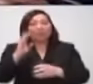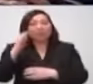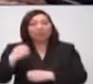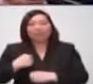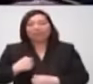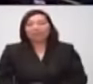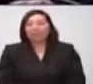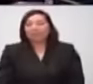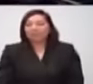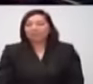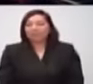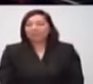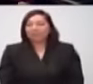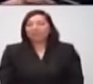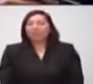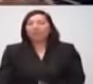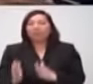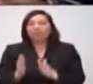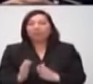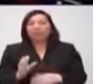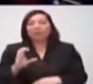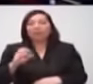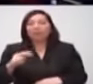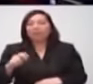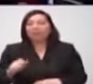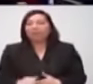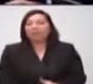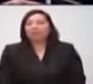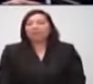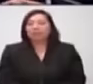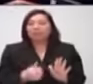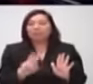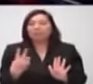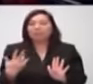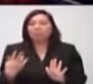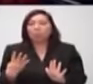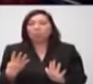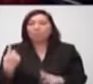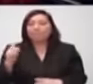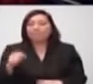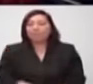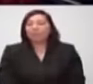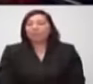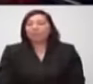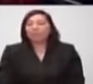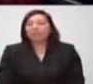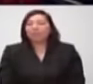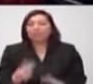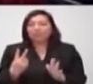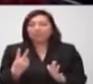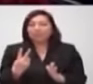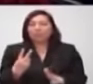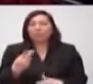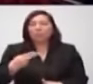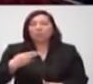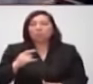96%. El viaducto 6, que está en Caquetá y Zarumilla, tiene un avance del 69%. El viaducto 7, en Huascarán,